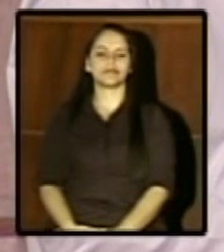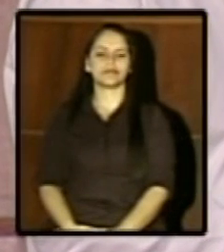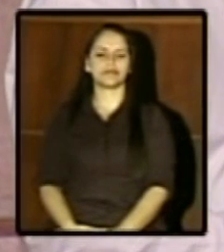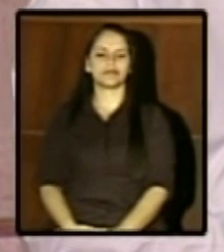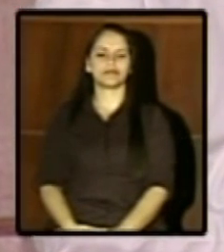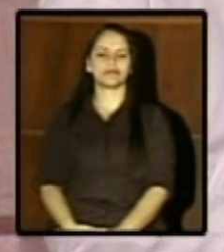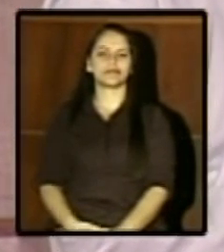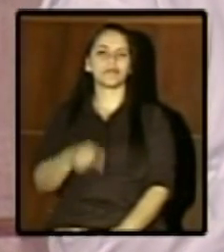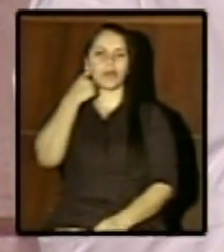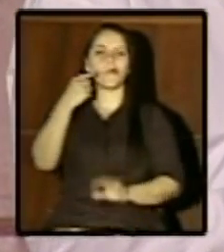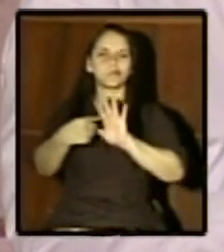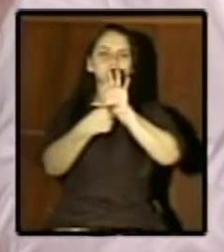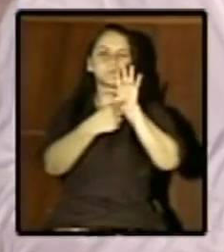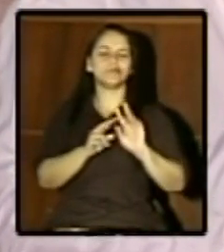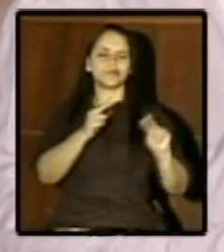Bueno,